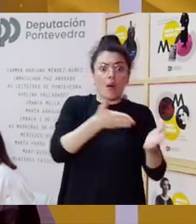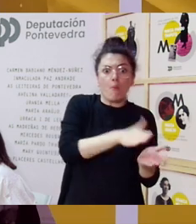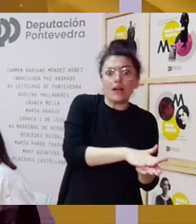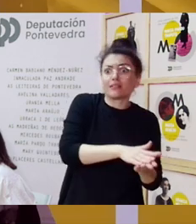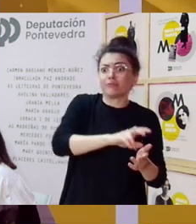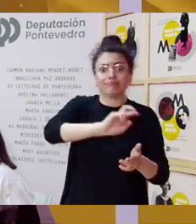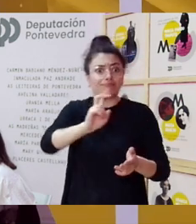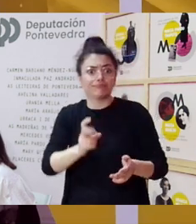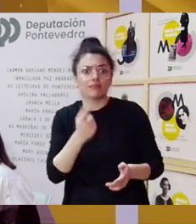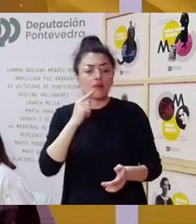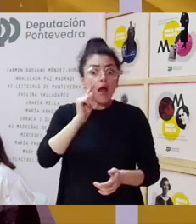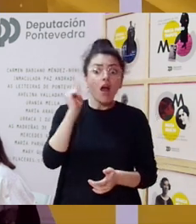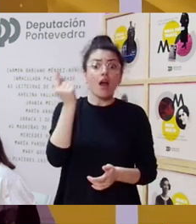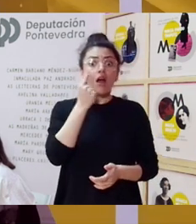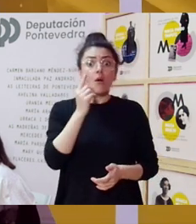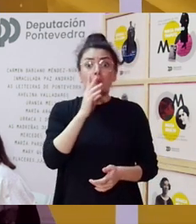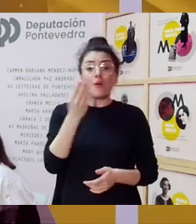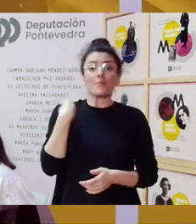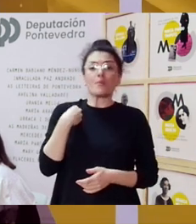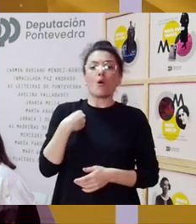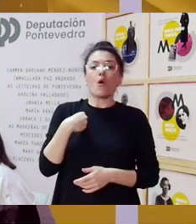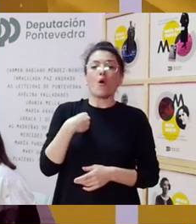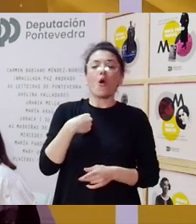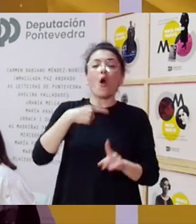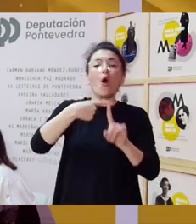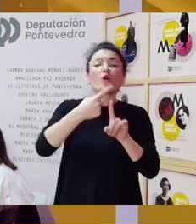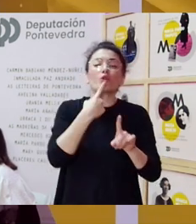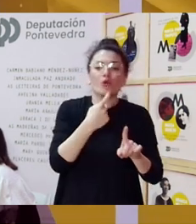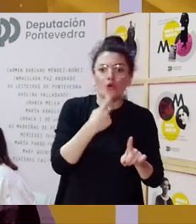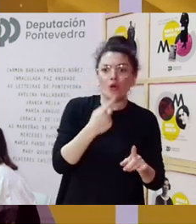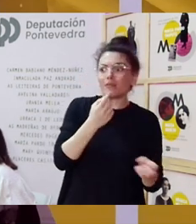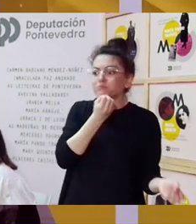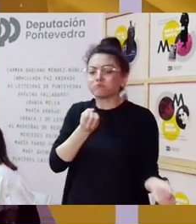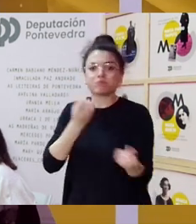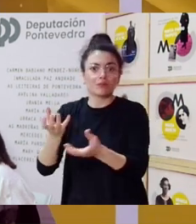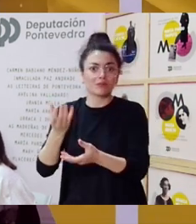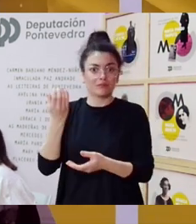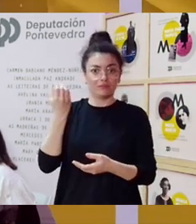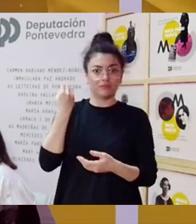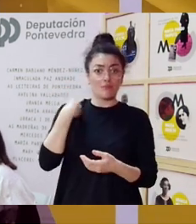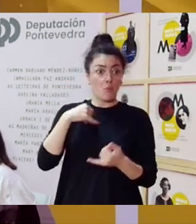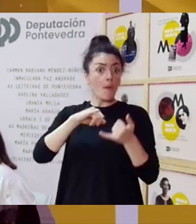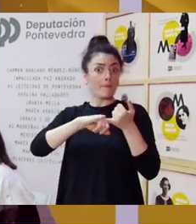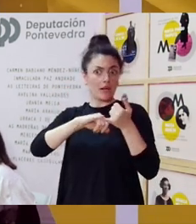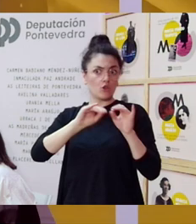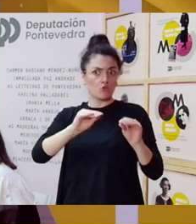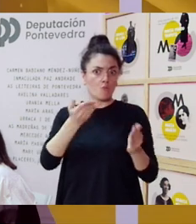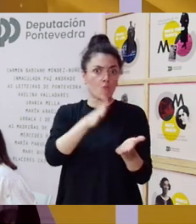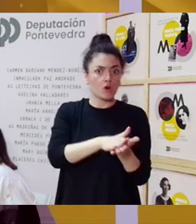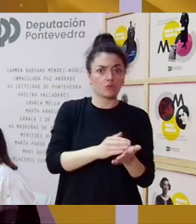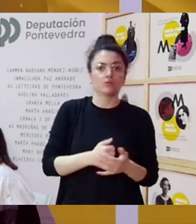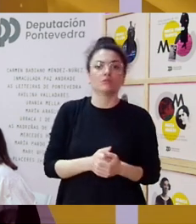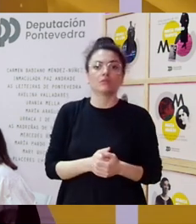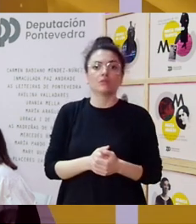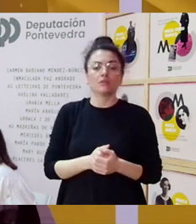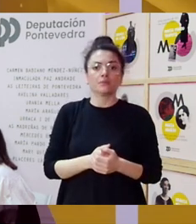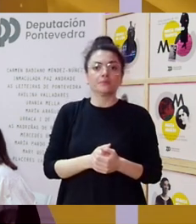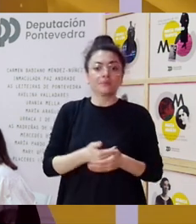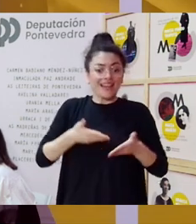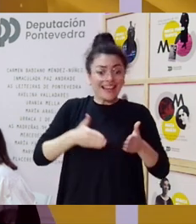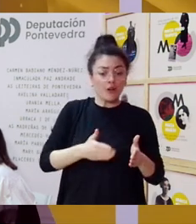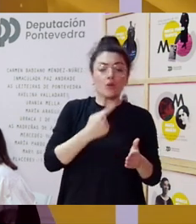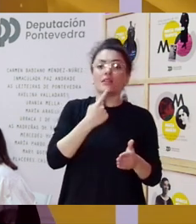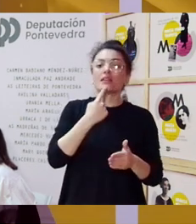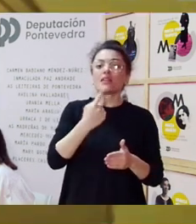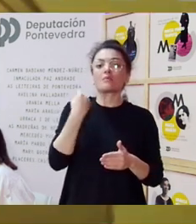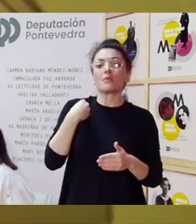Víctor pola Cruz Roja. E do marido, quero decir, e do fillo, unhas amigas que